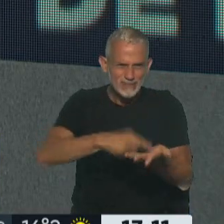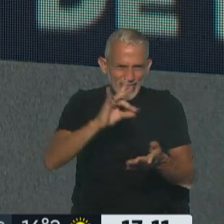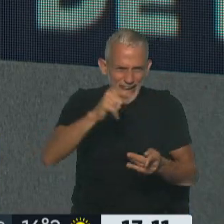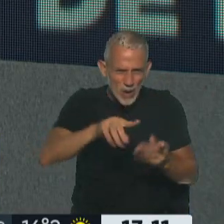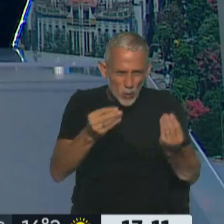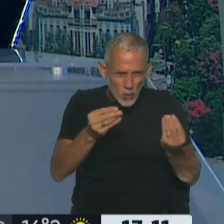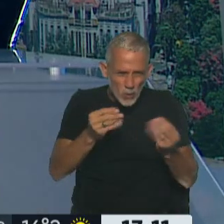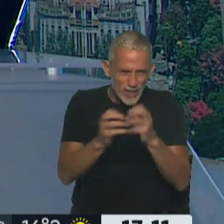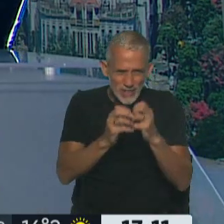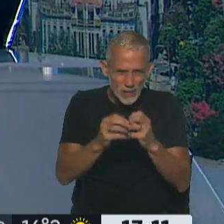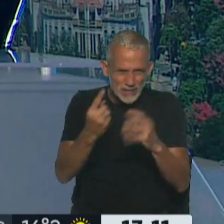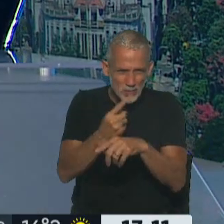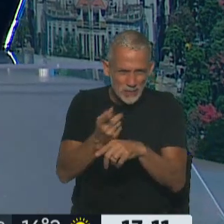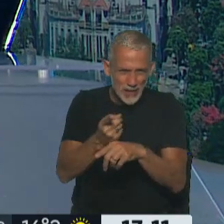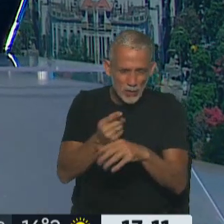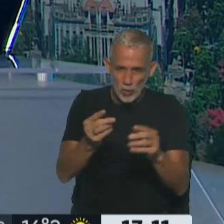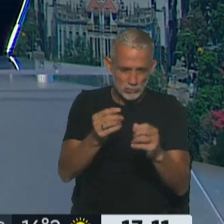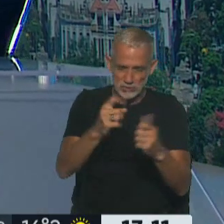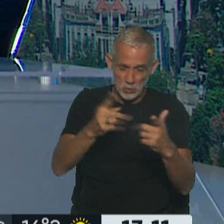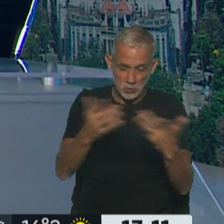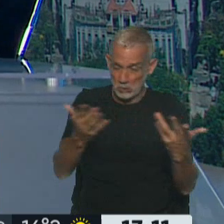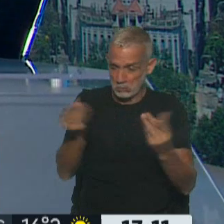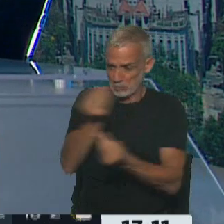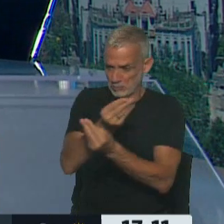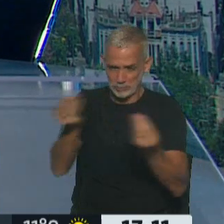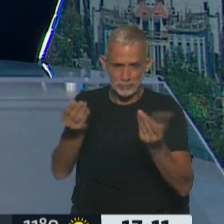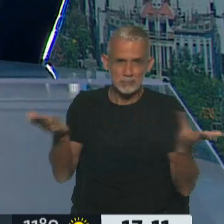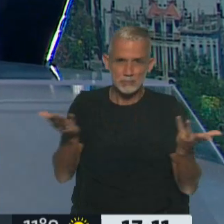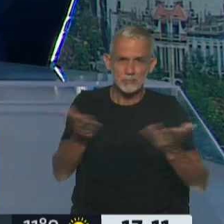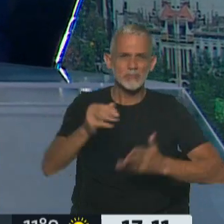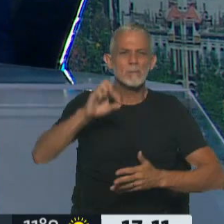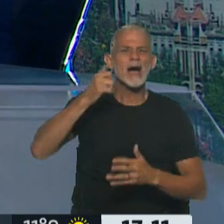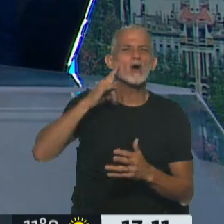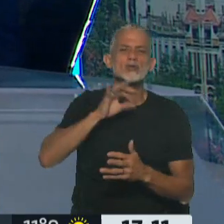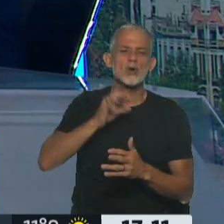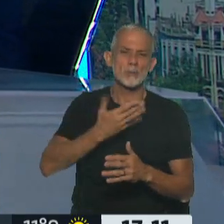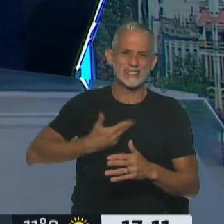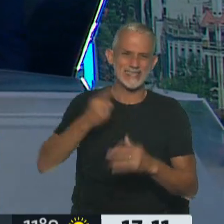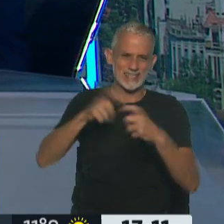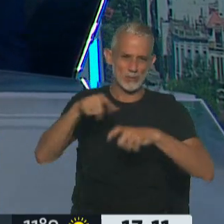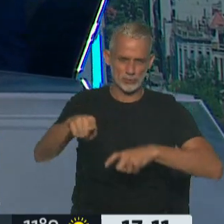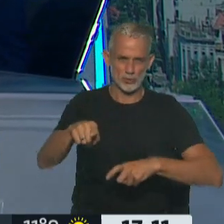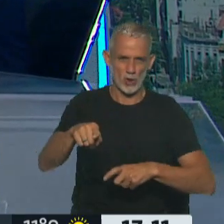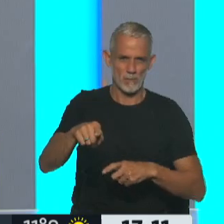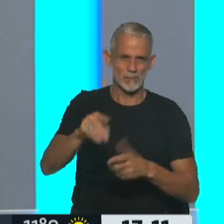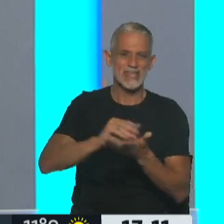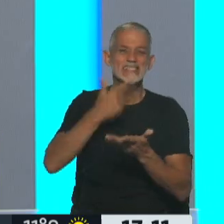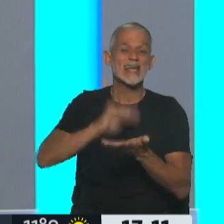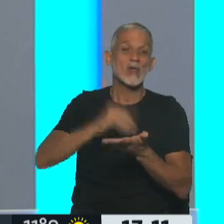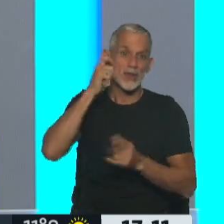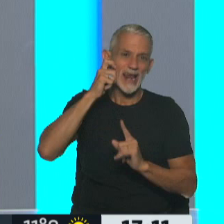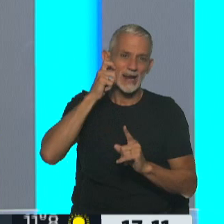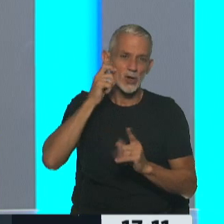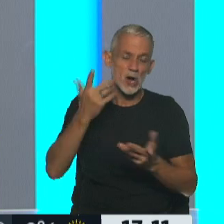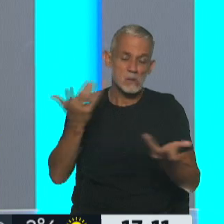¿Se debaten primero que los otros? O sea, ¿se discuten primero? No, Pagotto tiene la idea de... Pagotto es el presidente de la comisión, el senador por La Rioja, tiene la idea